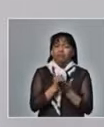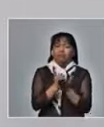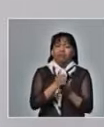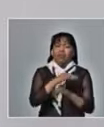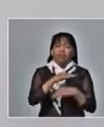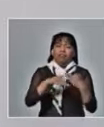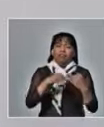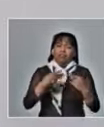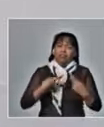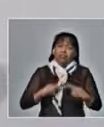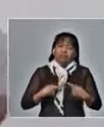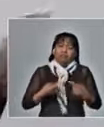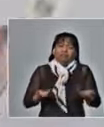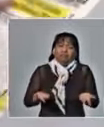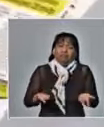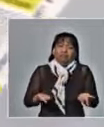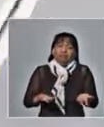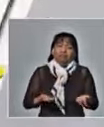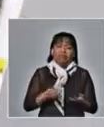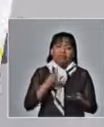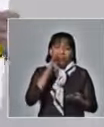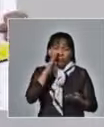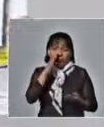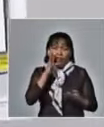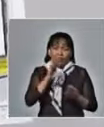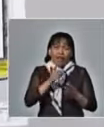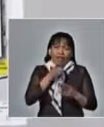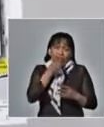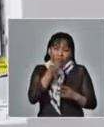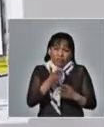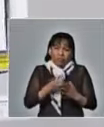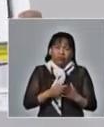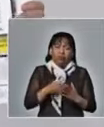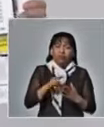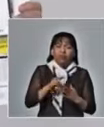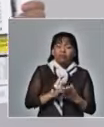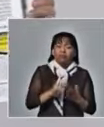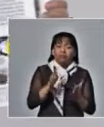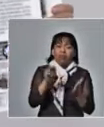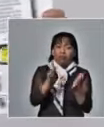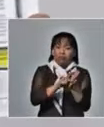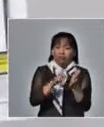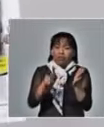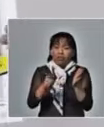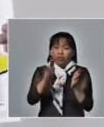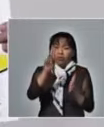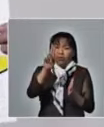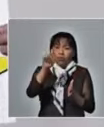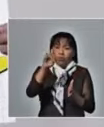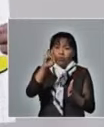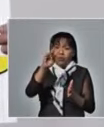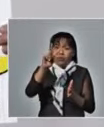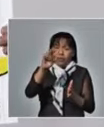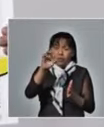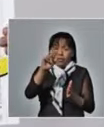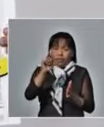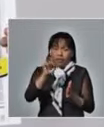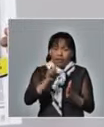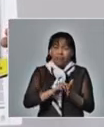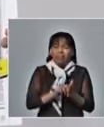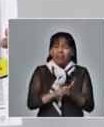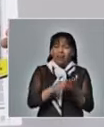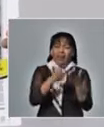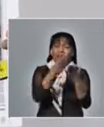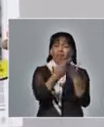candidato Barbosa, pues decirle, ya lo dijo Chaín, pero pues el Universal lo saca con